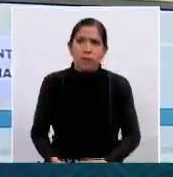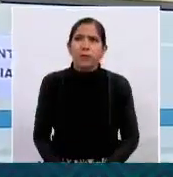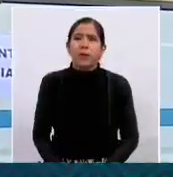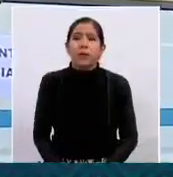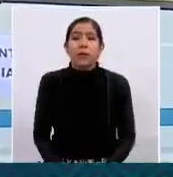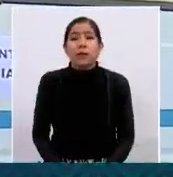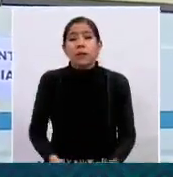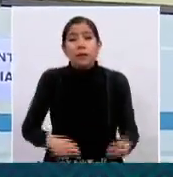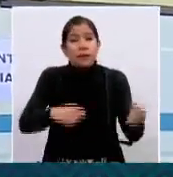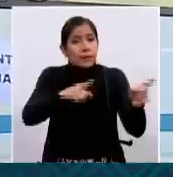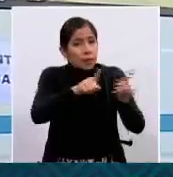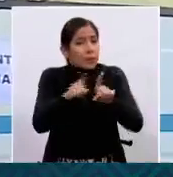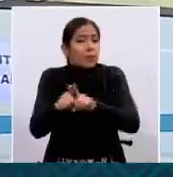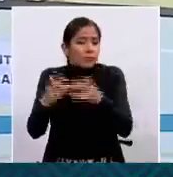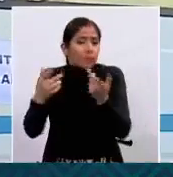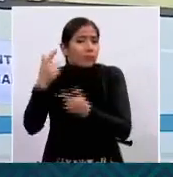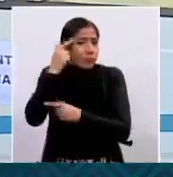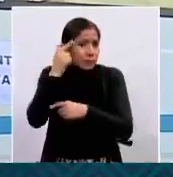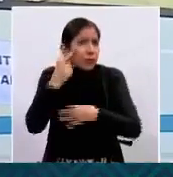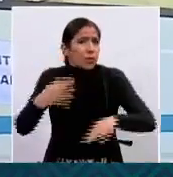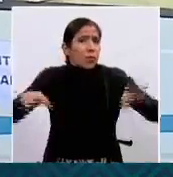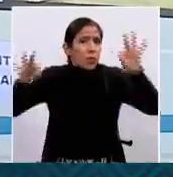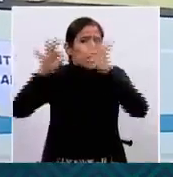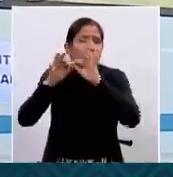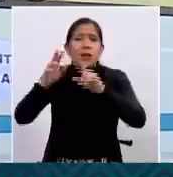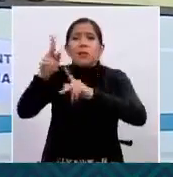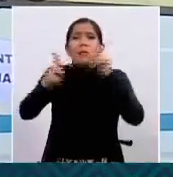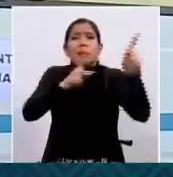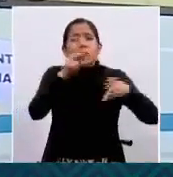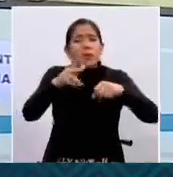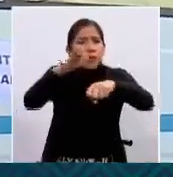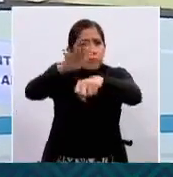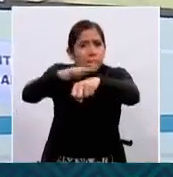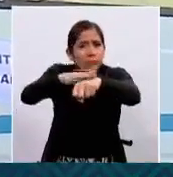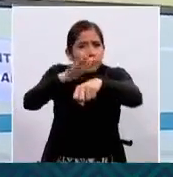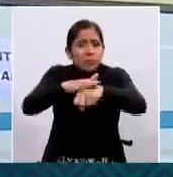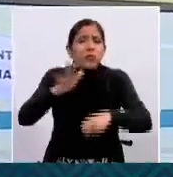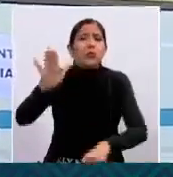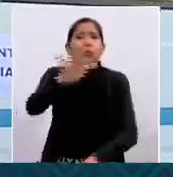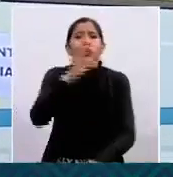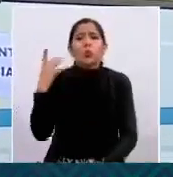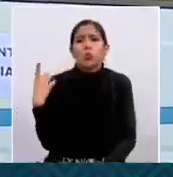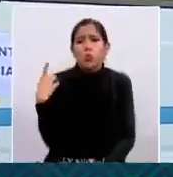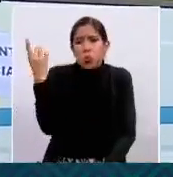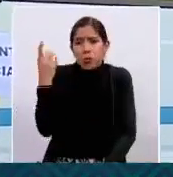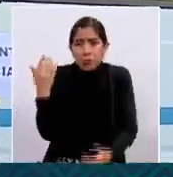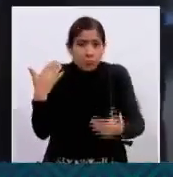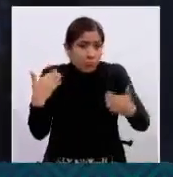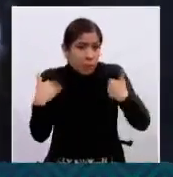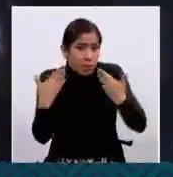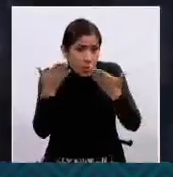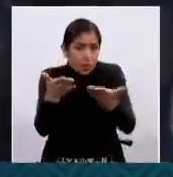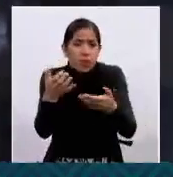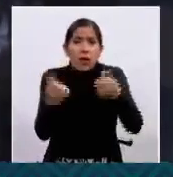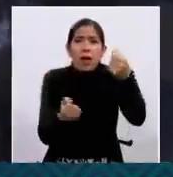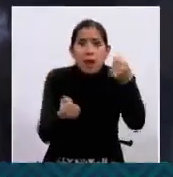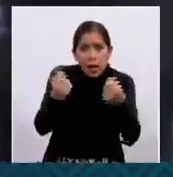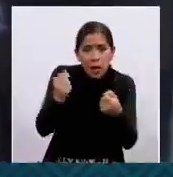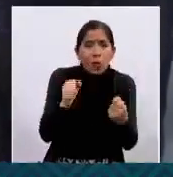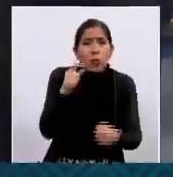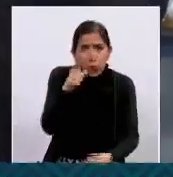también tal vez es pertinente recomendar a los propietarios y o poseedores de o conductores de